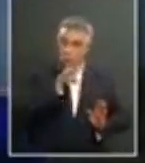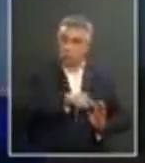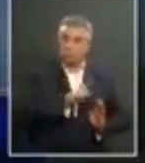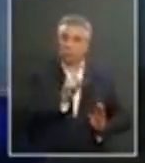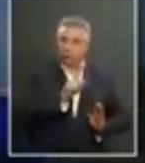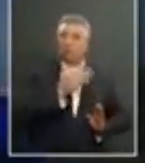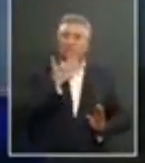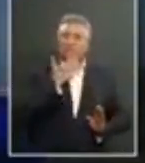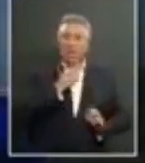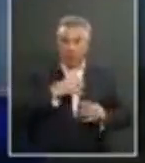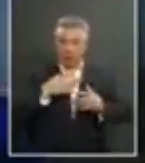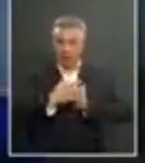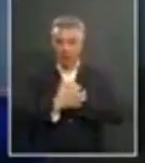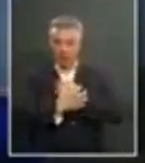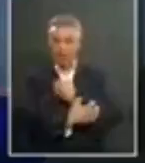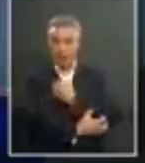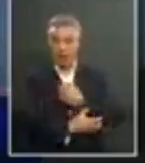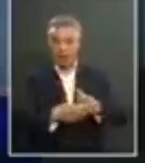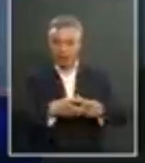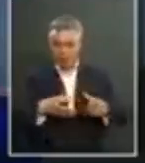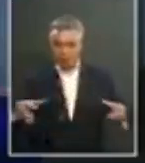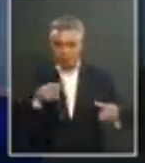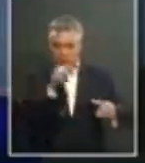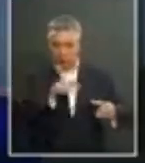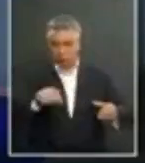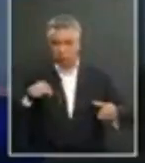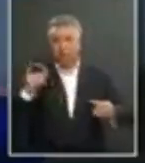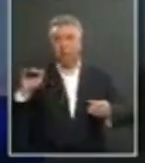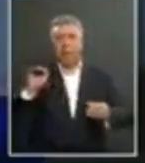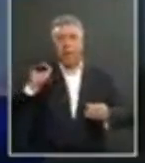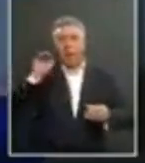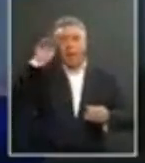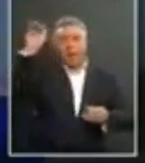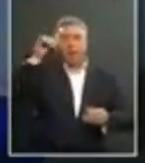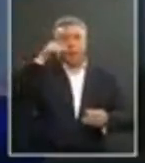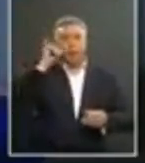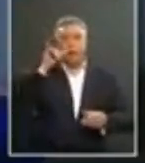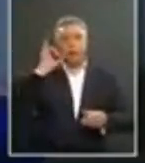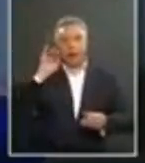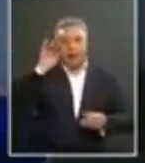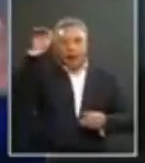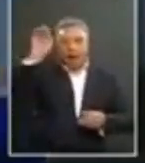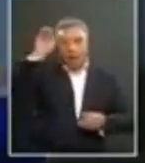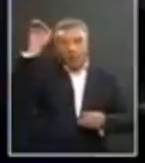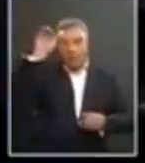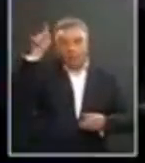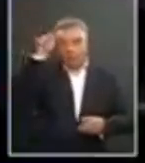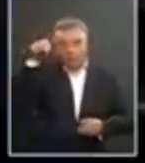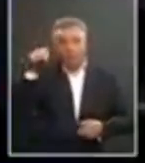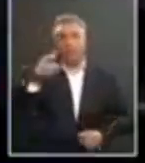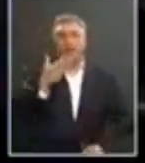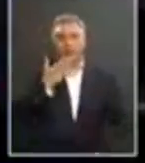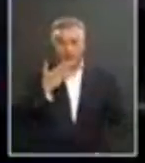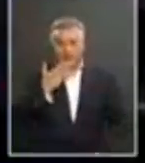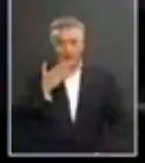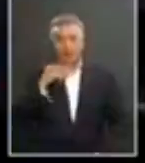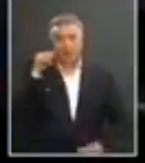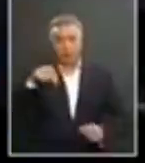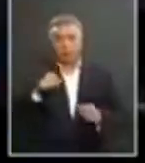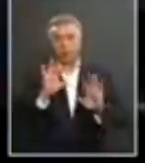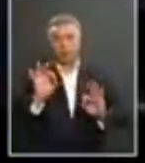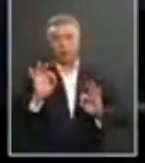he estado últimamente. He estado en campamentos, en Alto Hospicio, lo decía anteriormente a propósito de una pregunta de Mónica González,